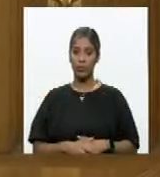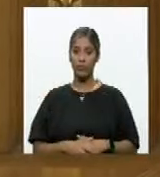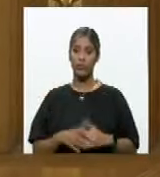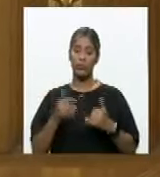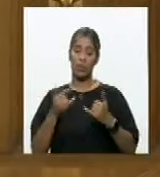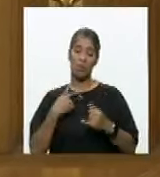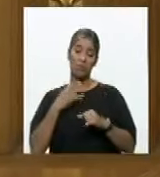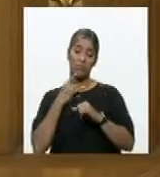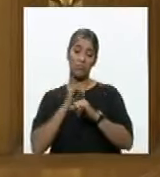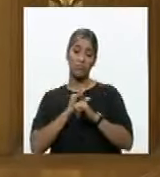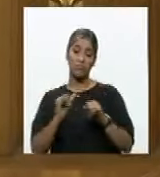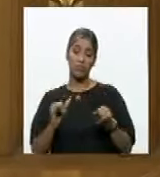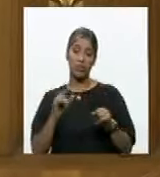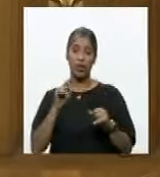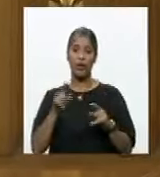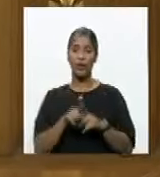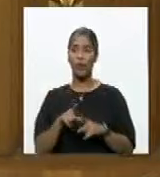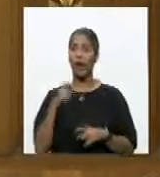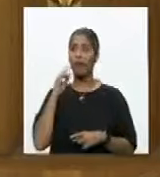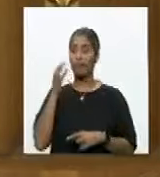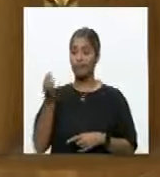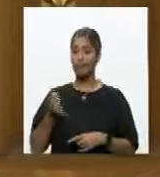que el final será con el desengaño.